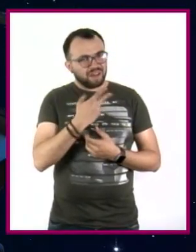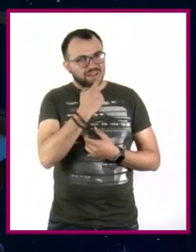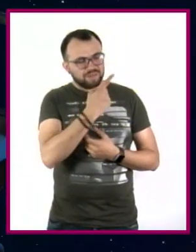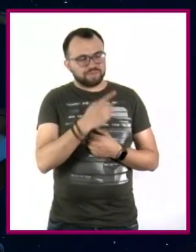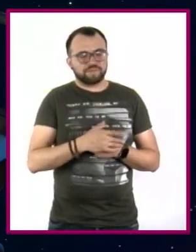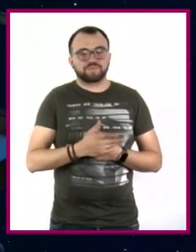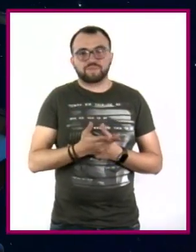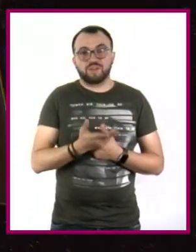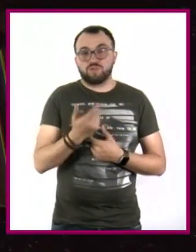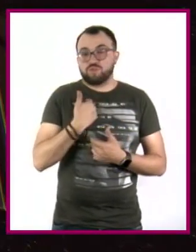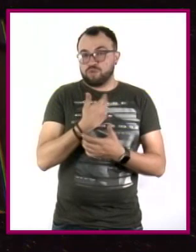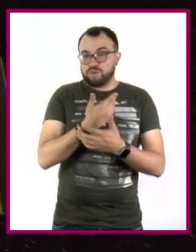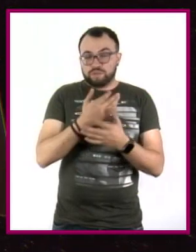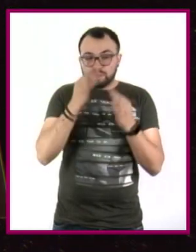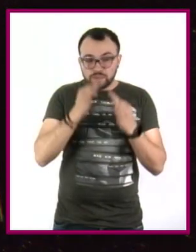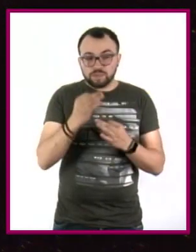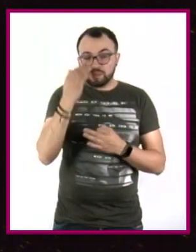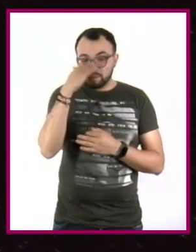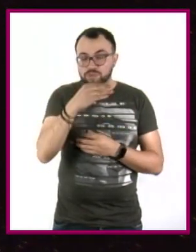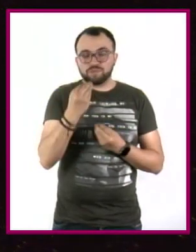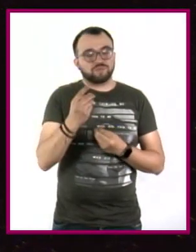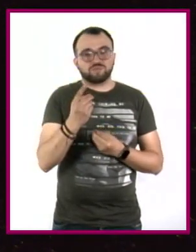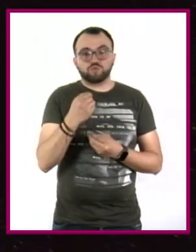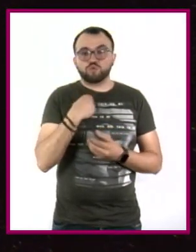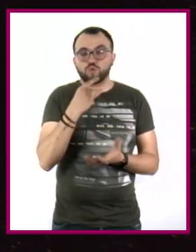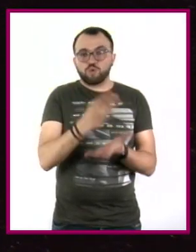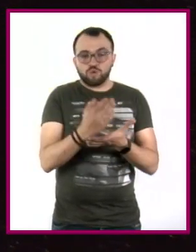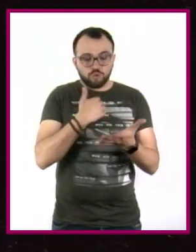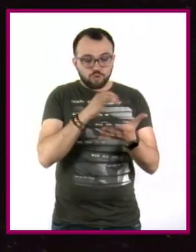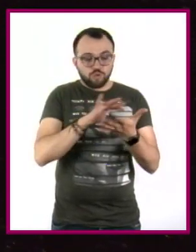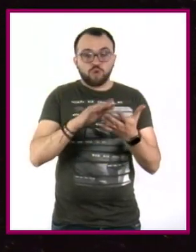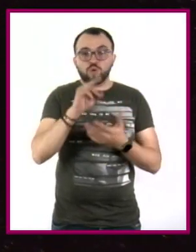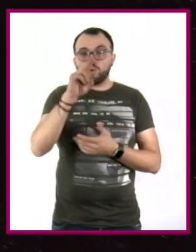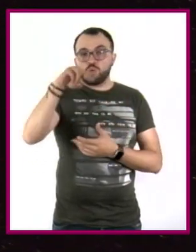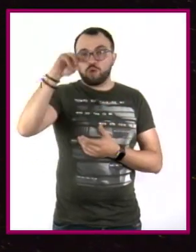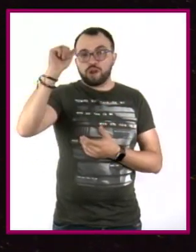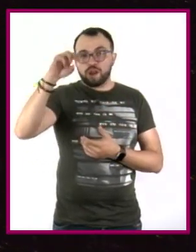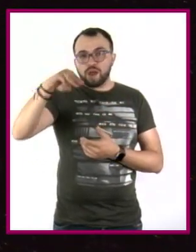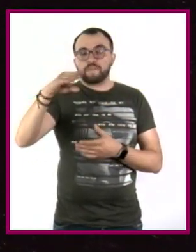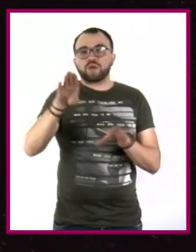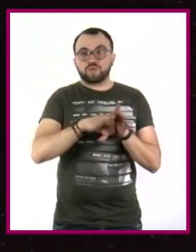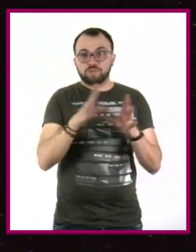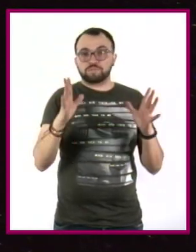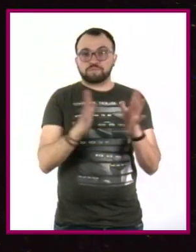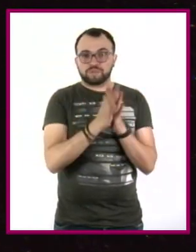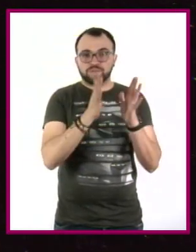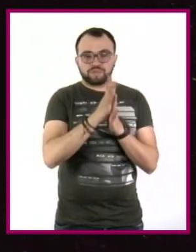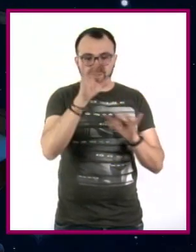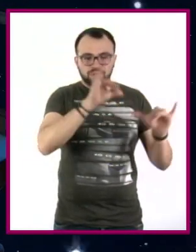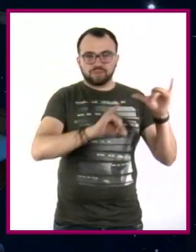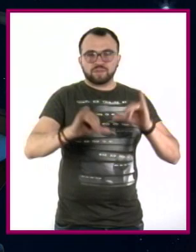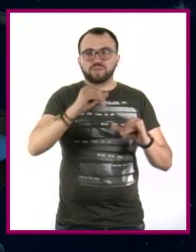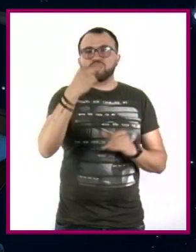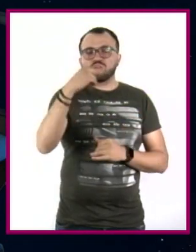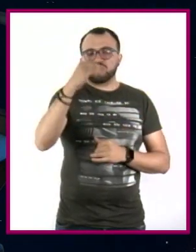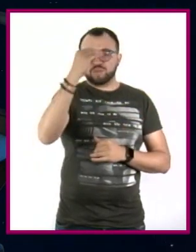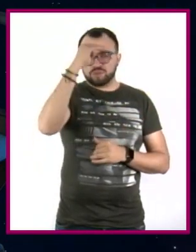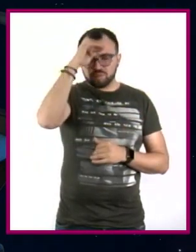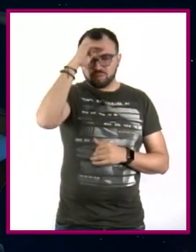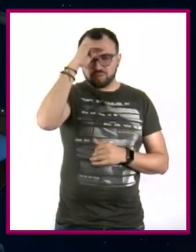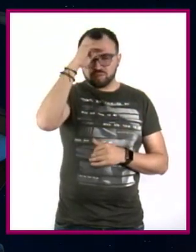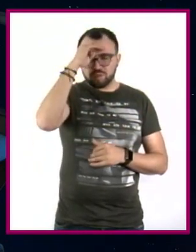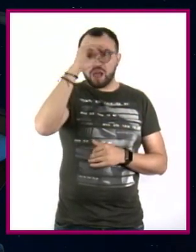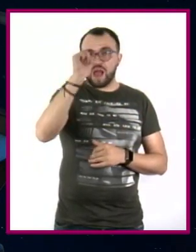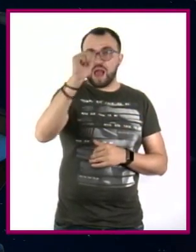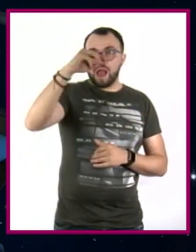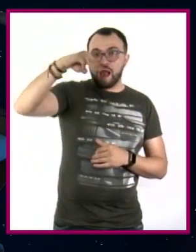sincero, no sé mucho. Lo único que leí fue que la UNAM participó en un experimento que se conoce como